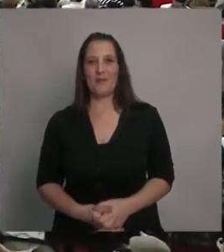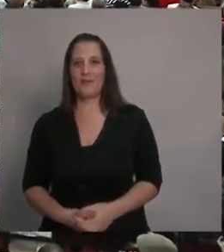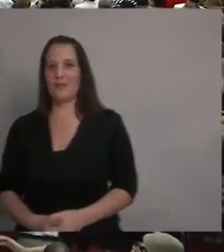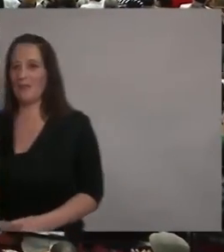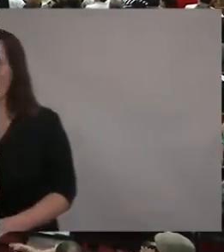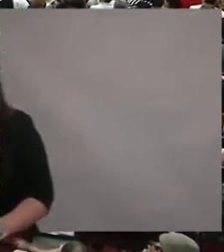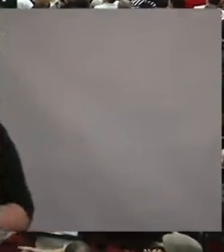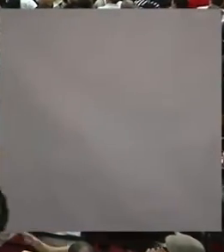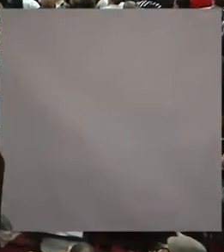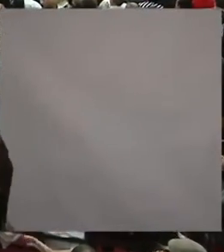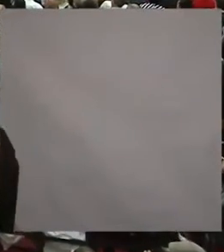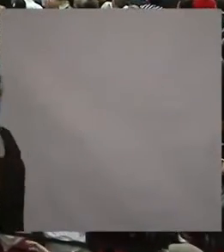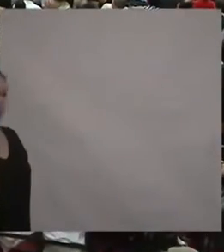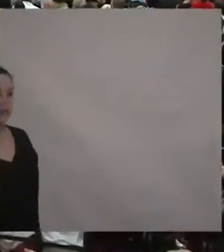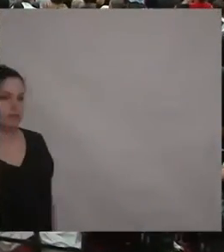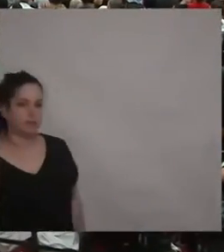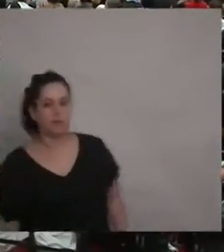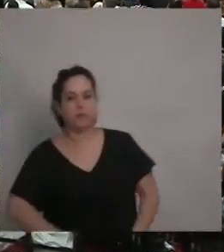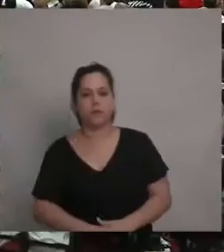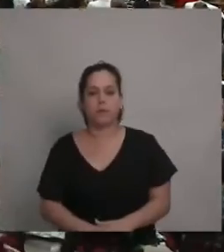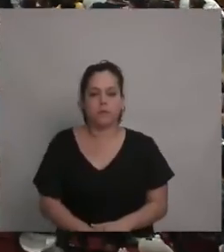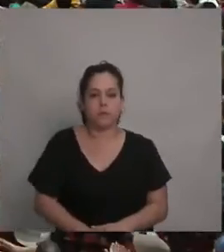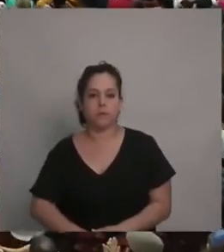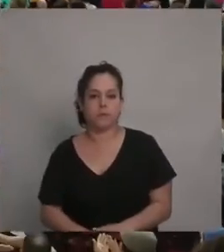¡Viva Cuba! ¡Viva Argentina!